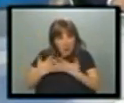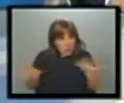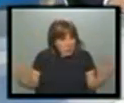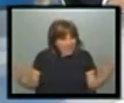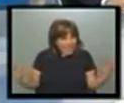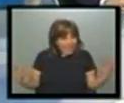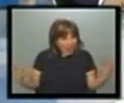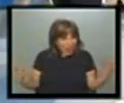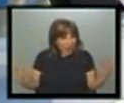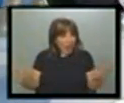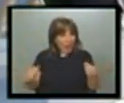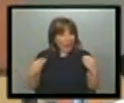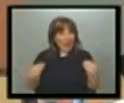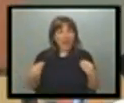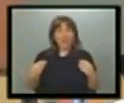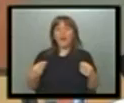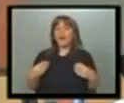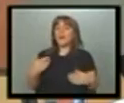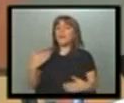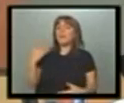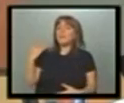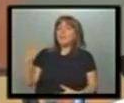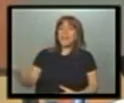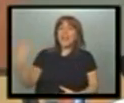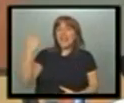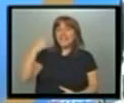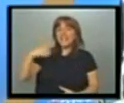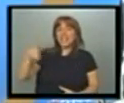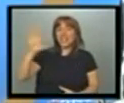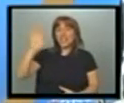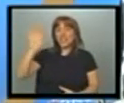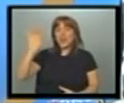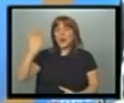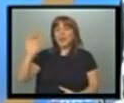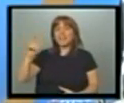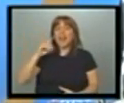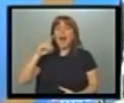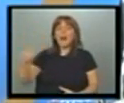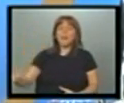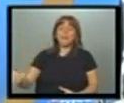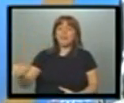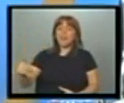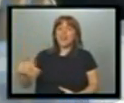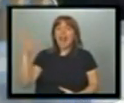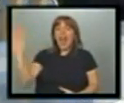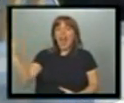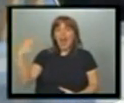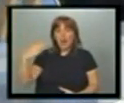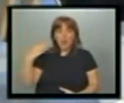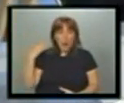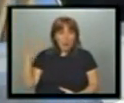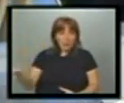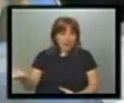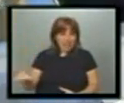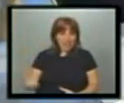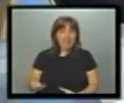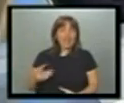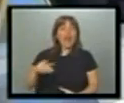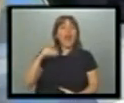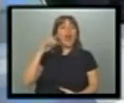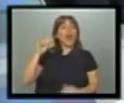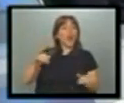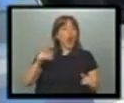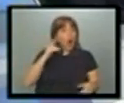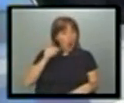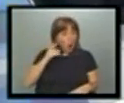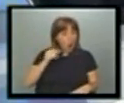está reclamando 150 mil euros, que son casi 200 mil dólares. Una fortuna, ¿eh? Es un empleado, 44 años.